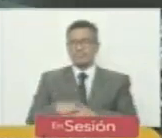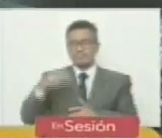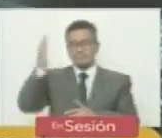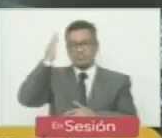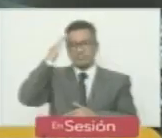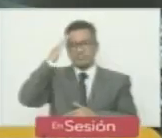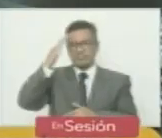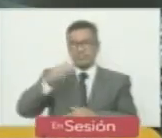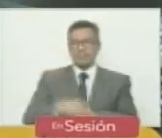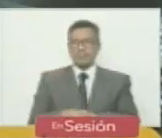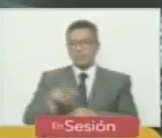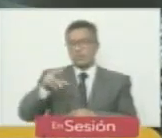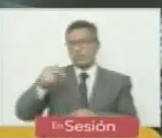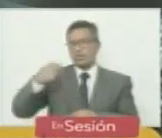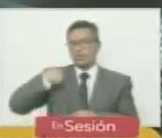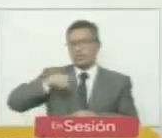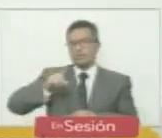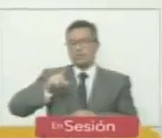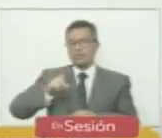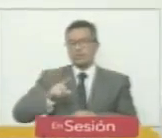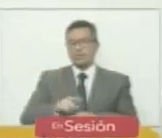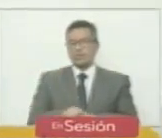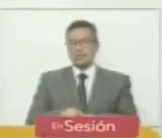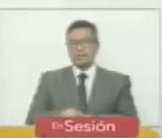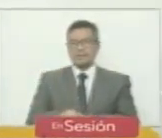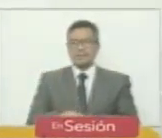sabiendo que casi no tenían combustible en el avión,